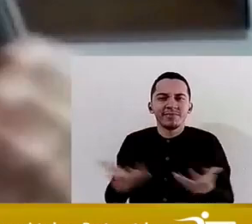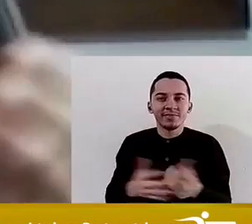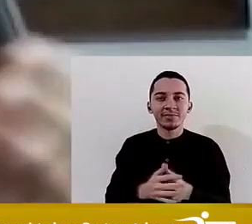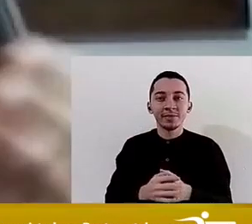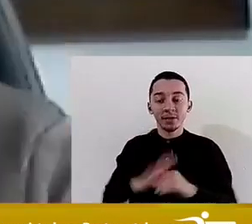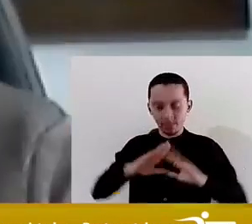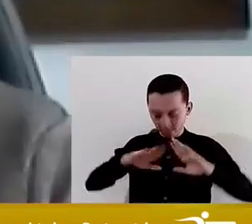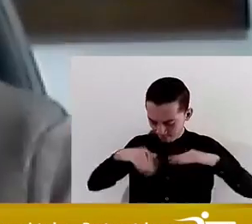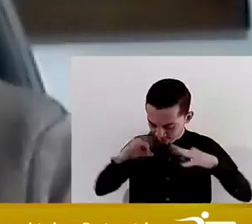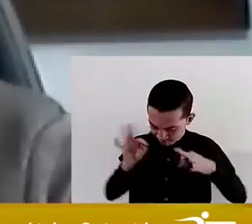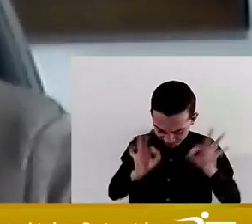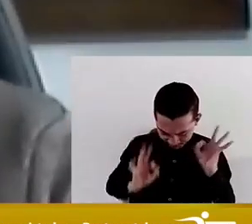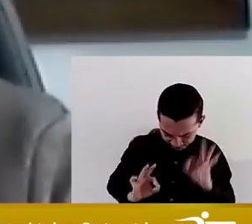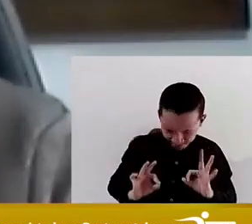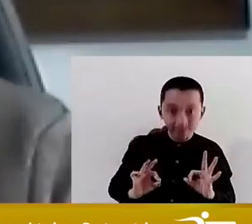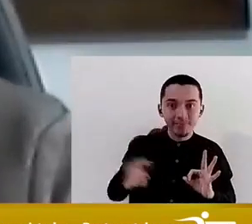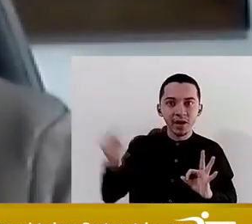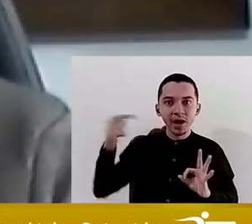Purifica tu creencia.